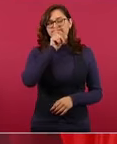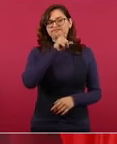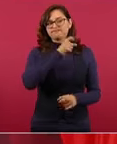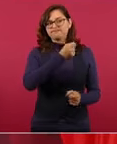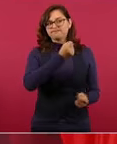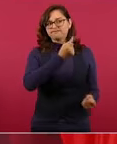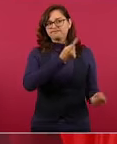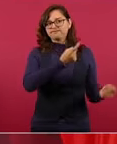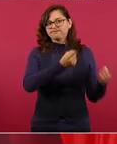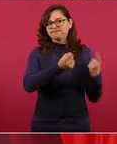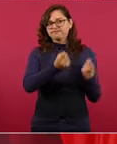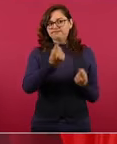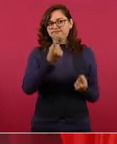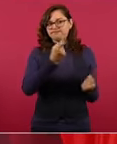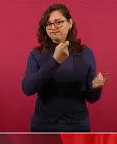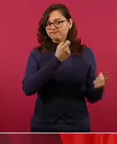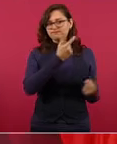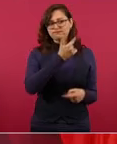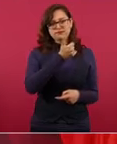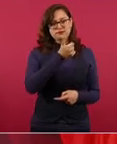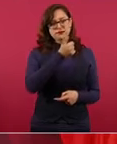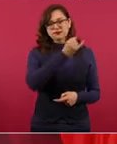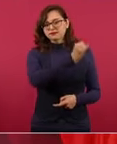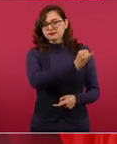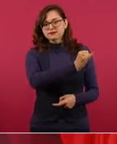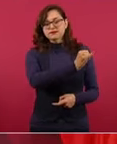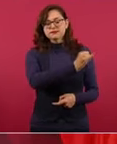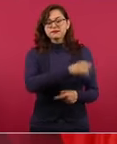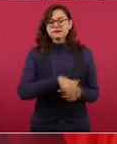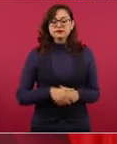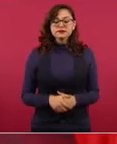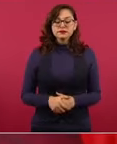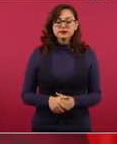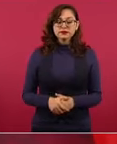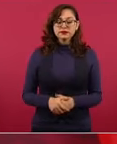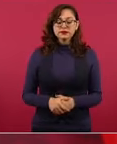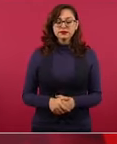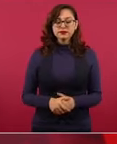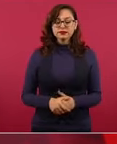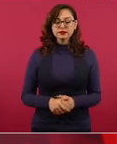muchos porque no se ha aprobado